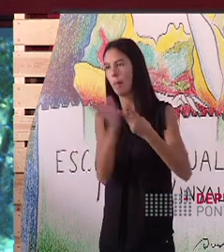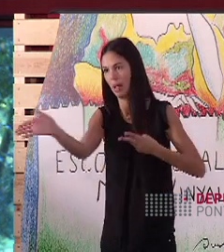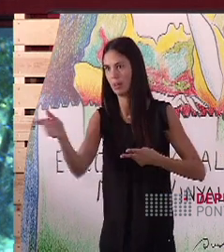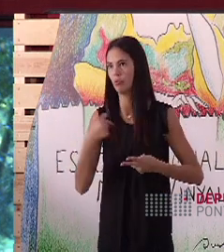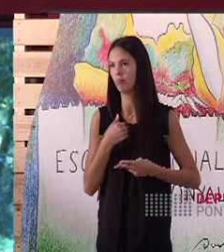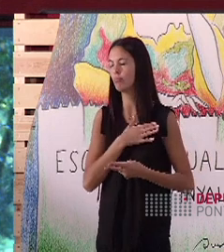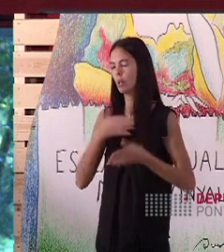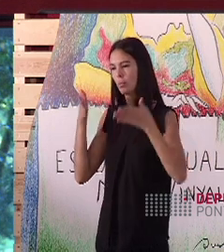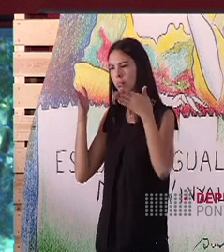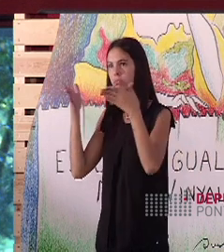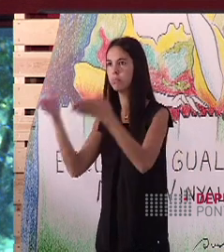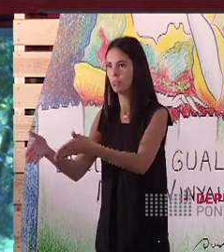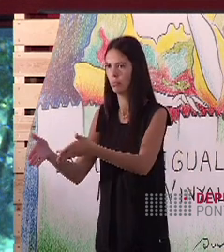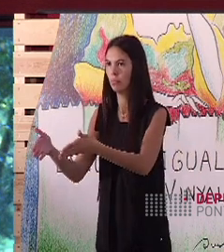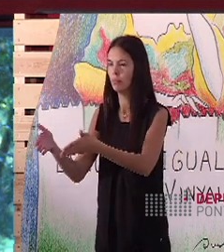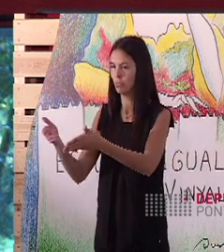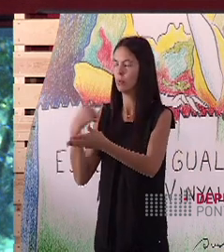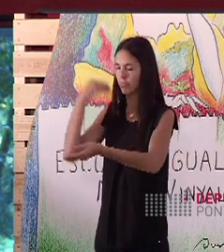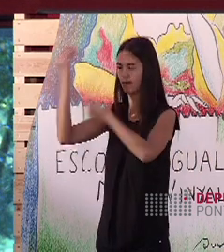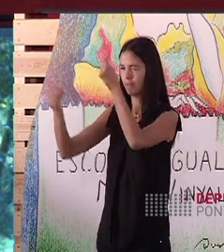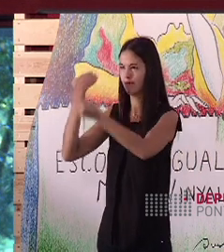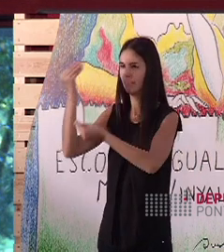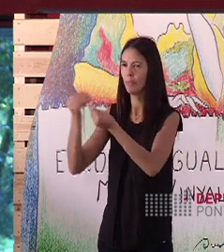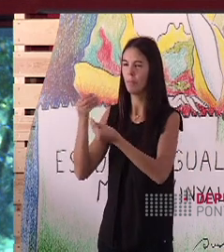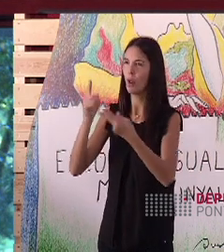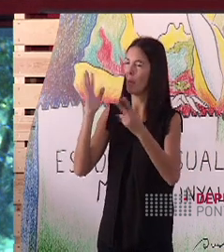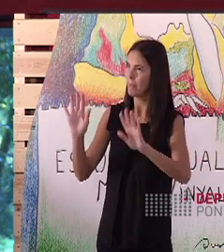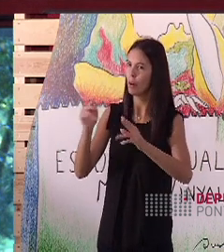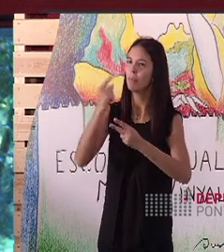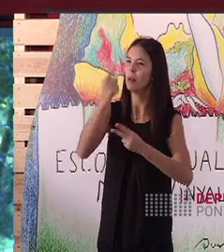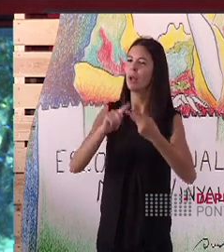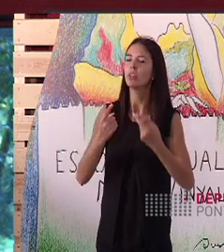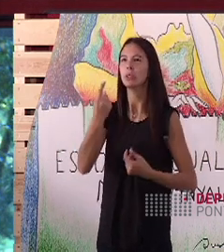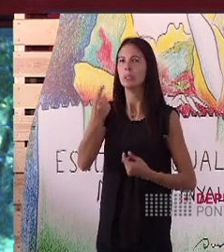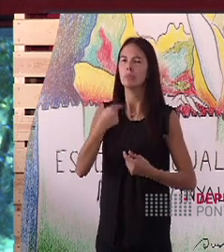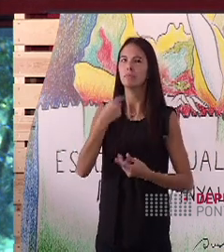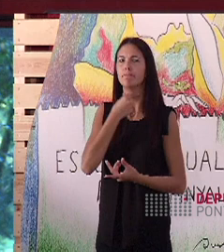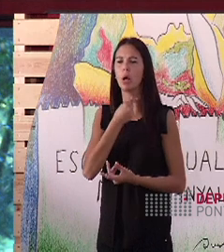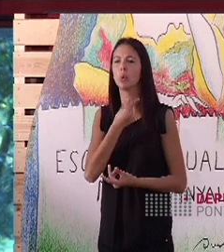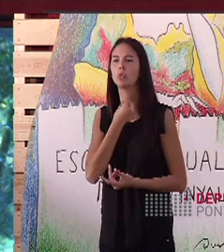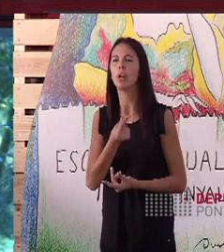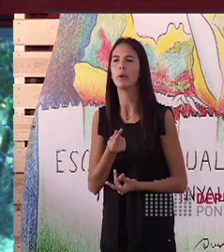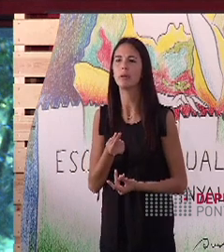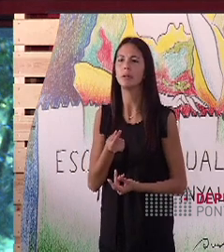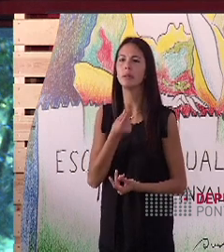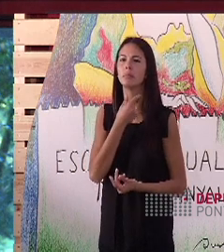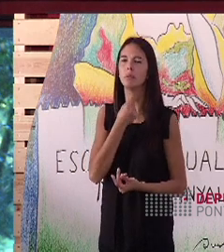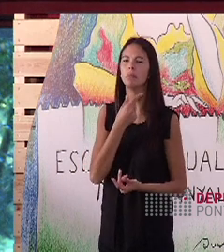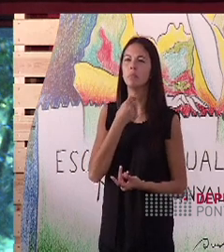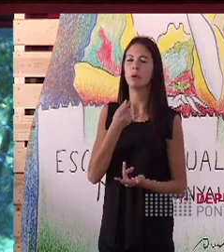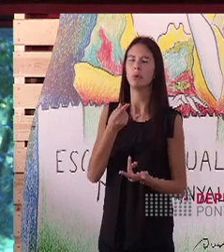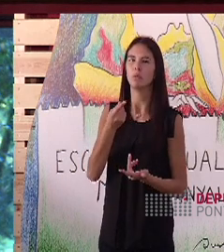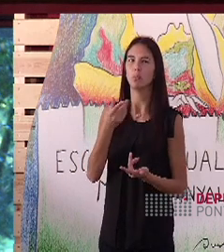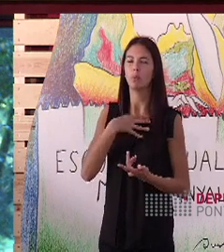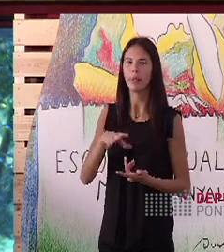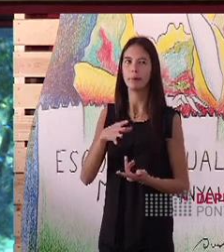quisiera, sobre la que yo quisiera reflexionar. Pero primero quisiera que pudiésemos